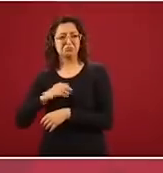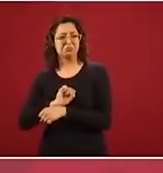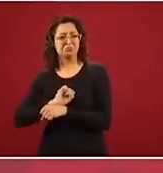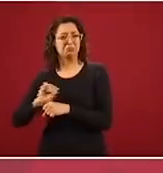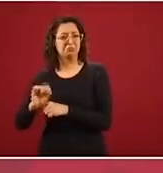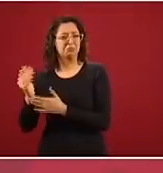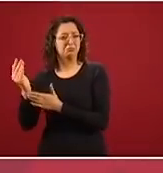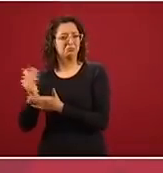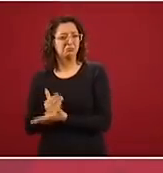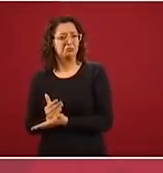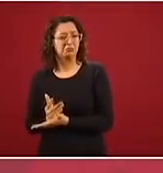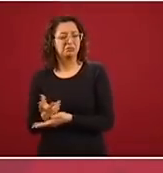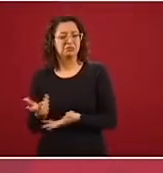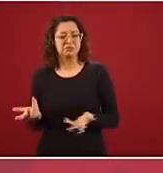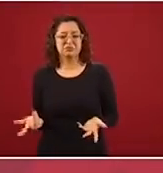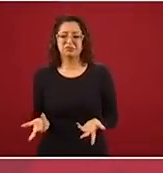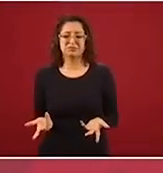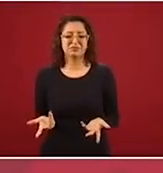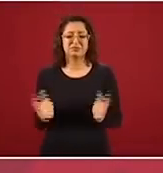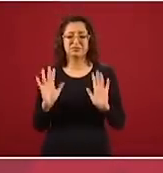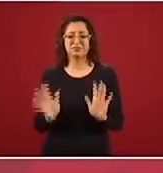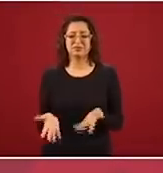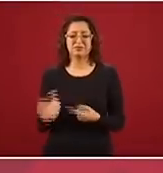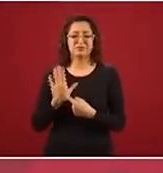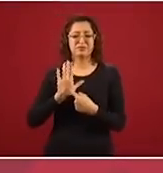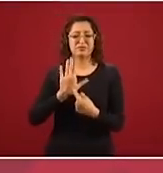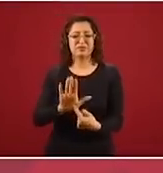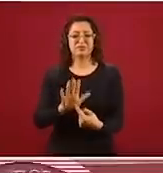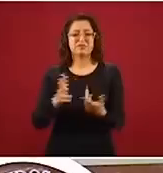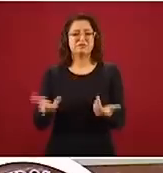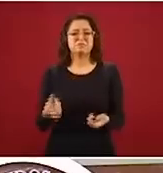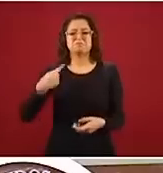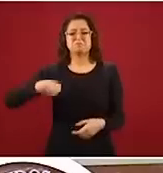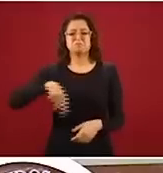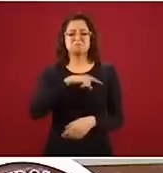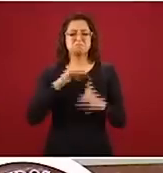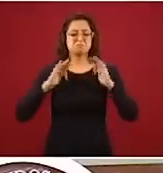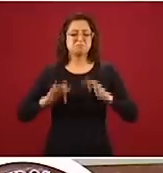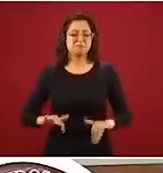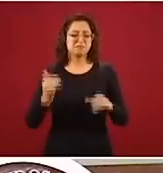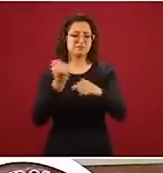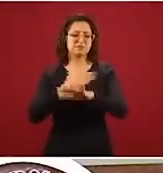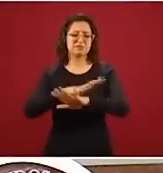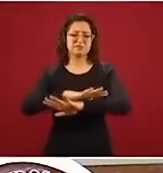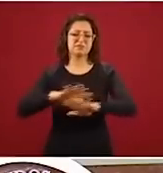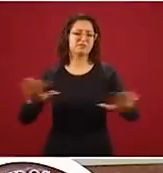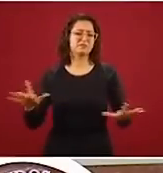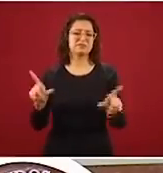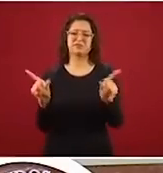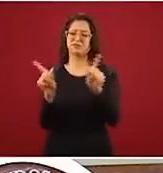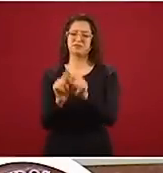mundialmente. O sea que por eso nosotros informamos técnicamente sobre esto, o